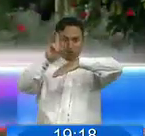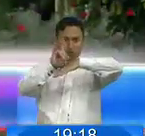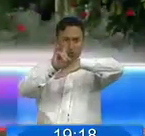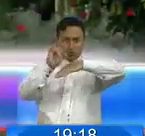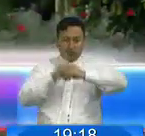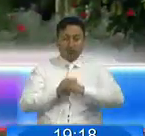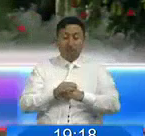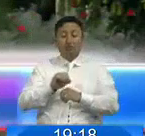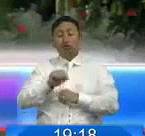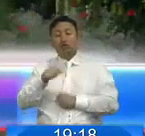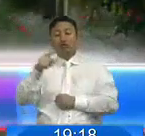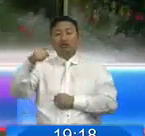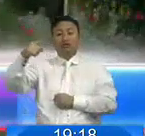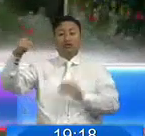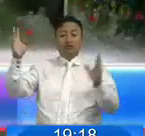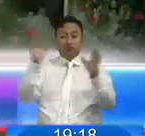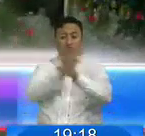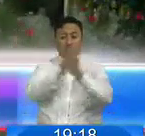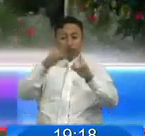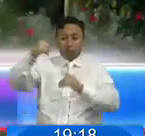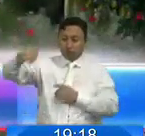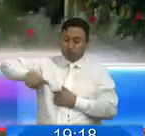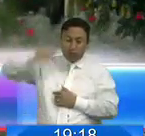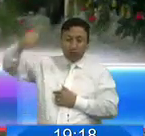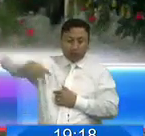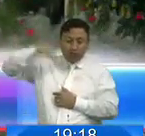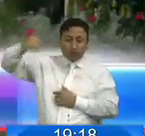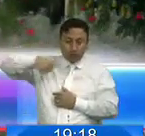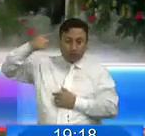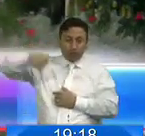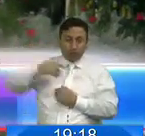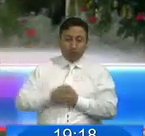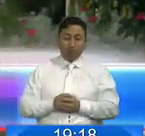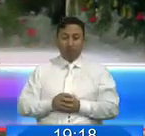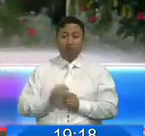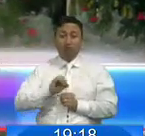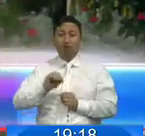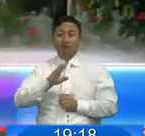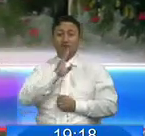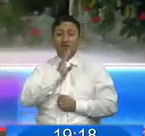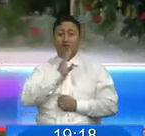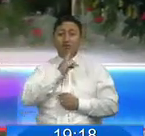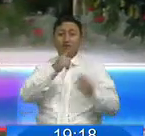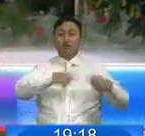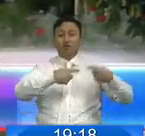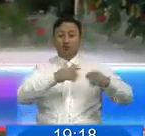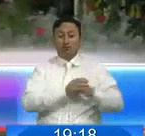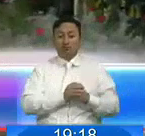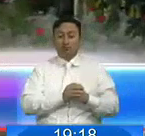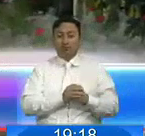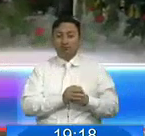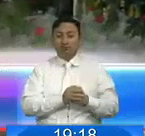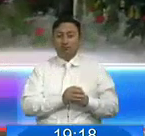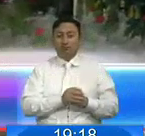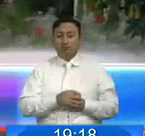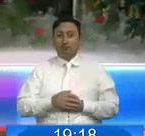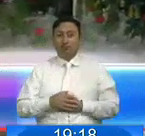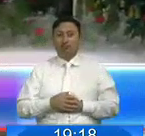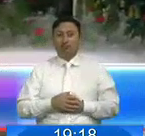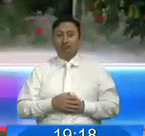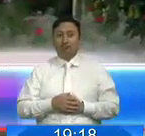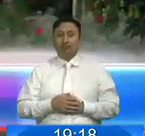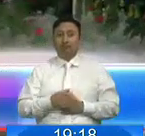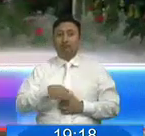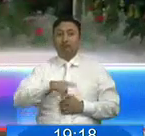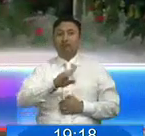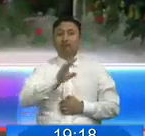energía eólica, donde hay viento, también tenemos generadores de energía eléctrica vía hidráulica. Cuesta $40 un generador, imagínense. Entonces recoge